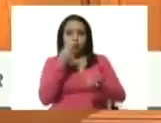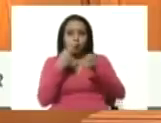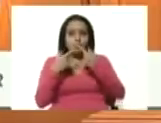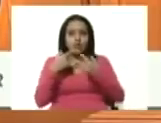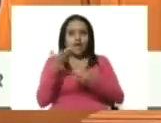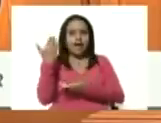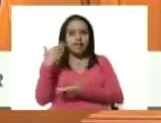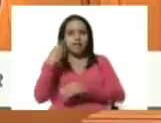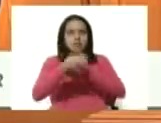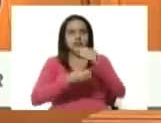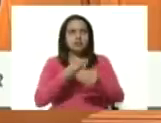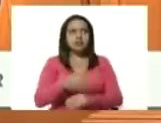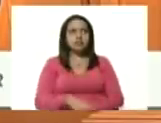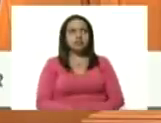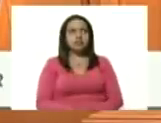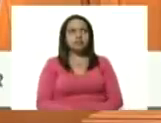aplicando.